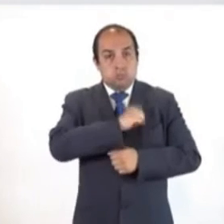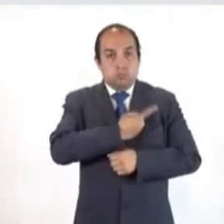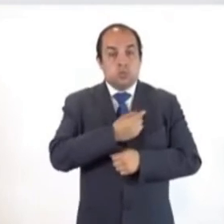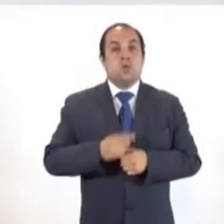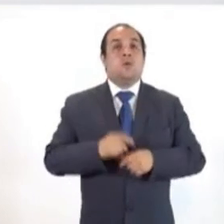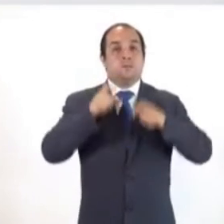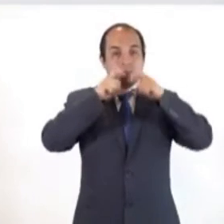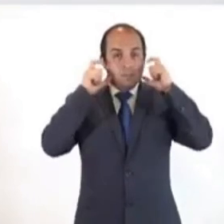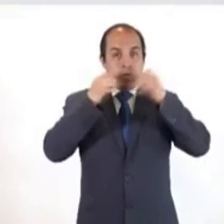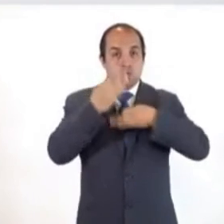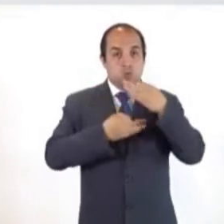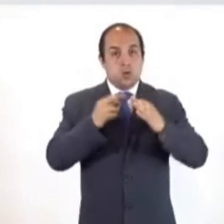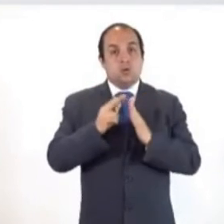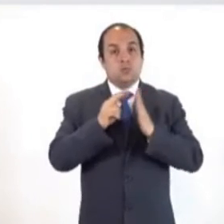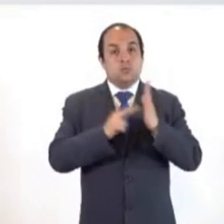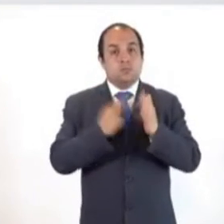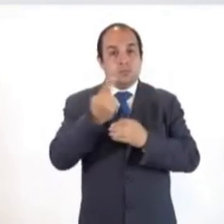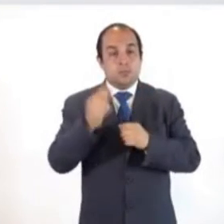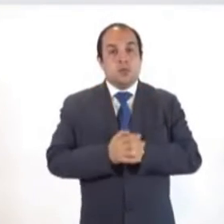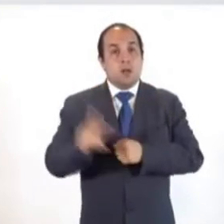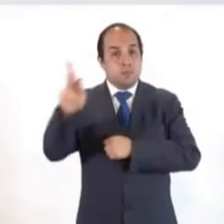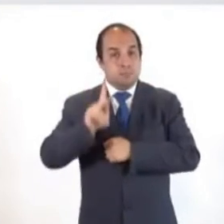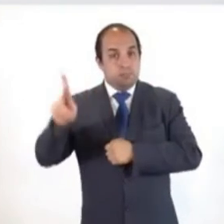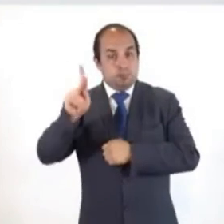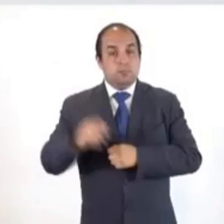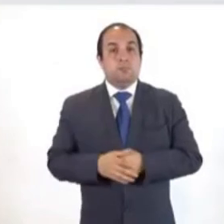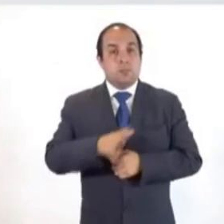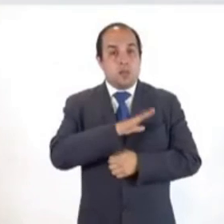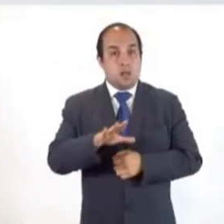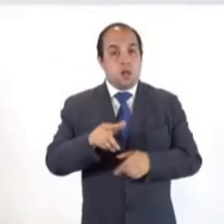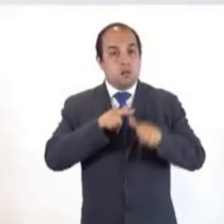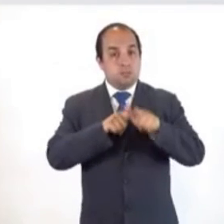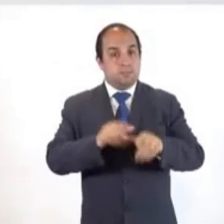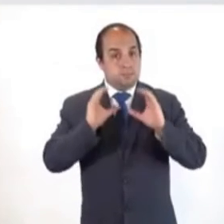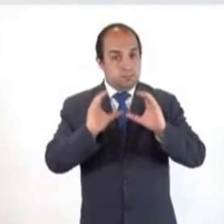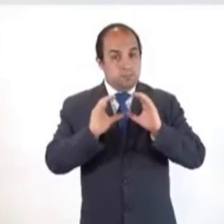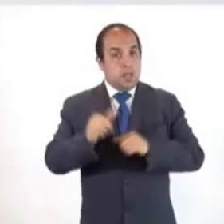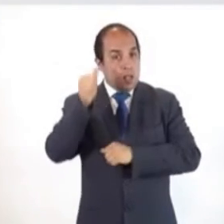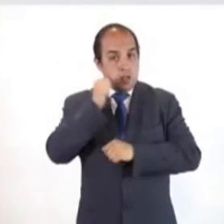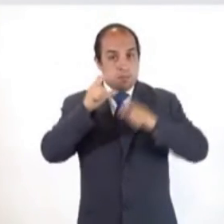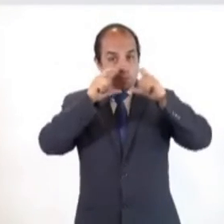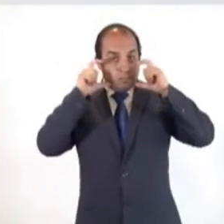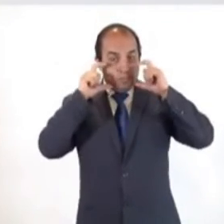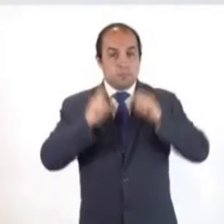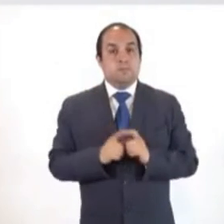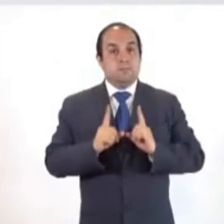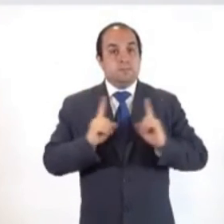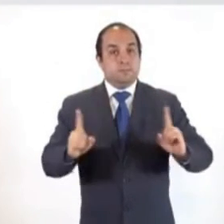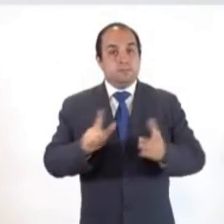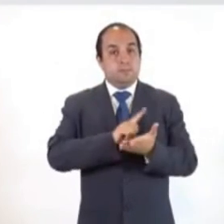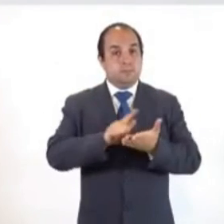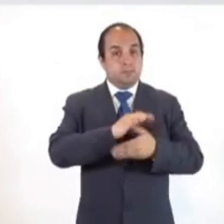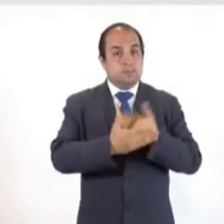medidas necesarias, y a la población en general seguirnos cuidando. Siempre el uso de cubrebocas, sana distancia, el lavado de